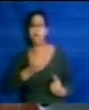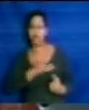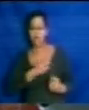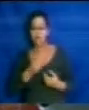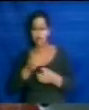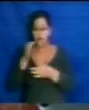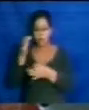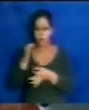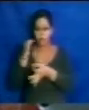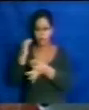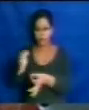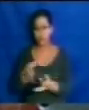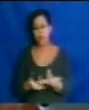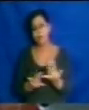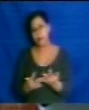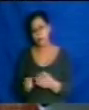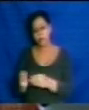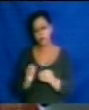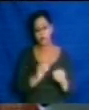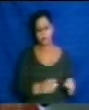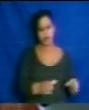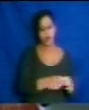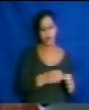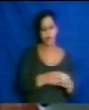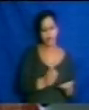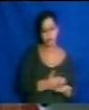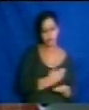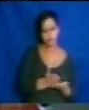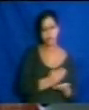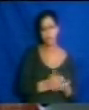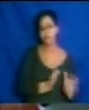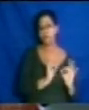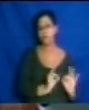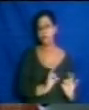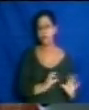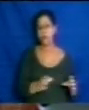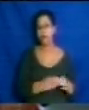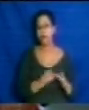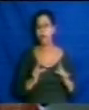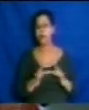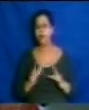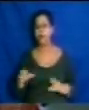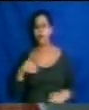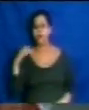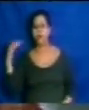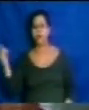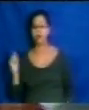correspondencia y esperamos que sea estudiada debidamente en la Comisión de Relaciones Exteriores.